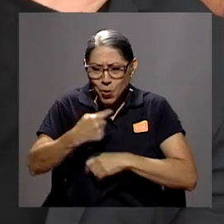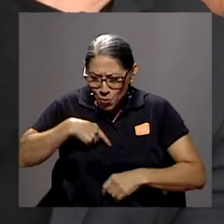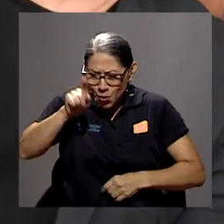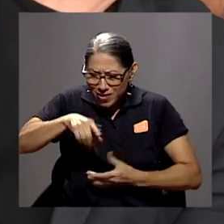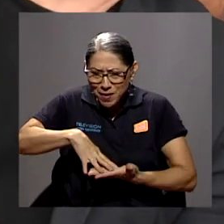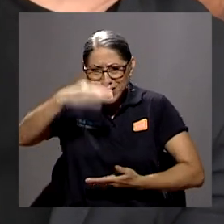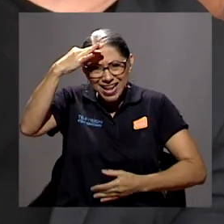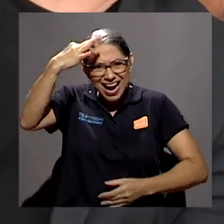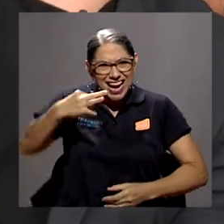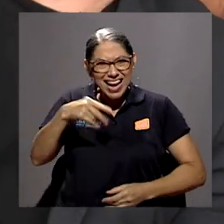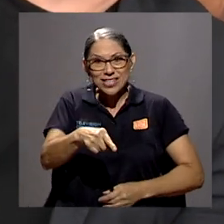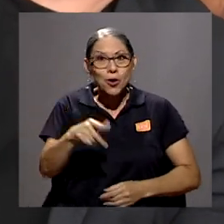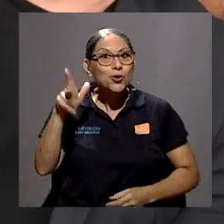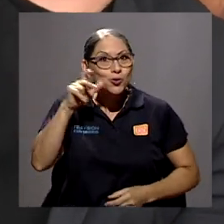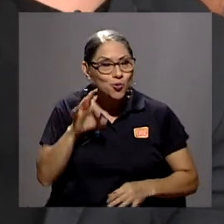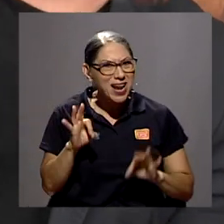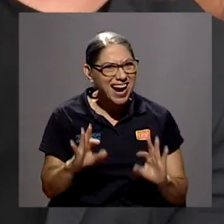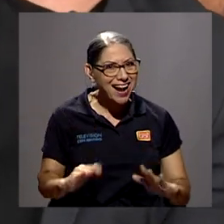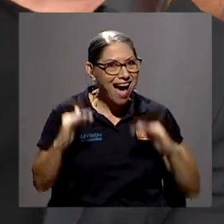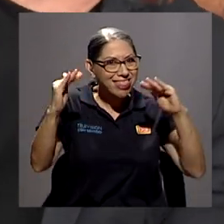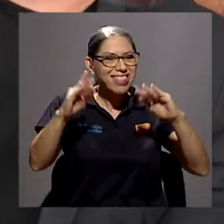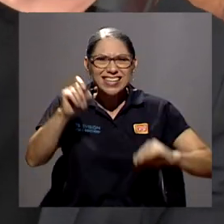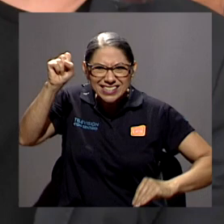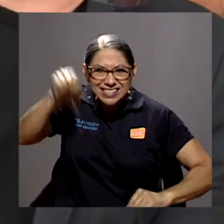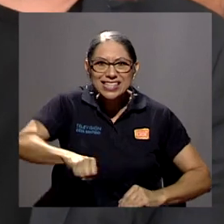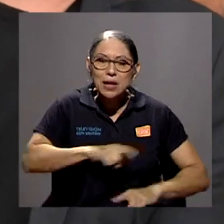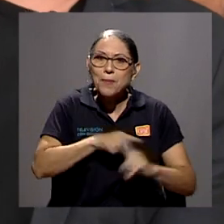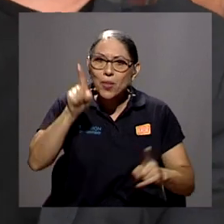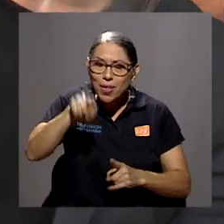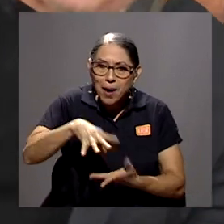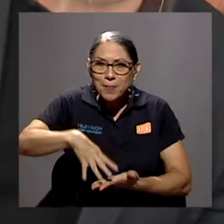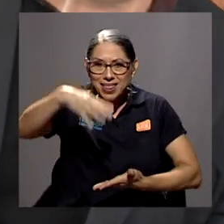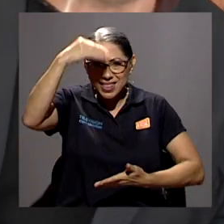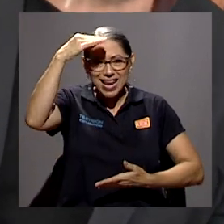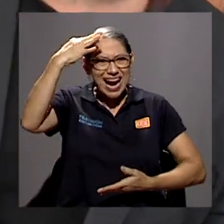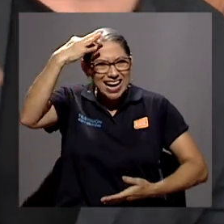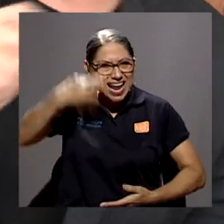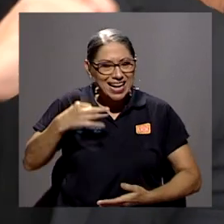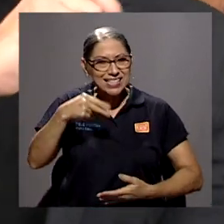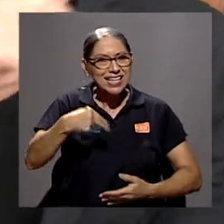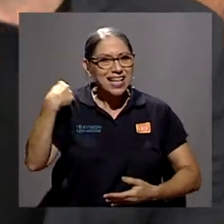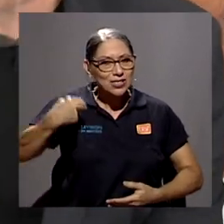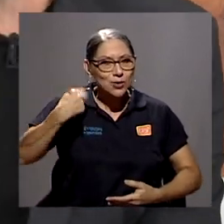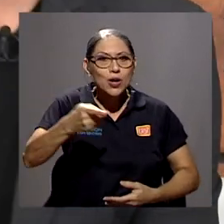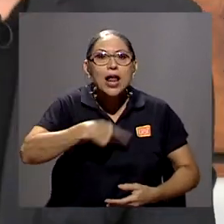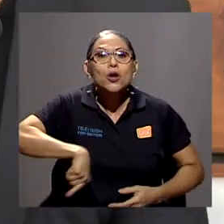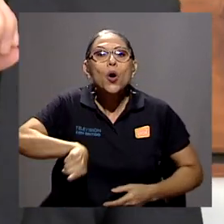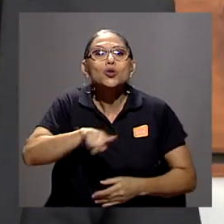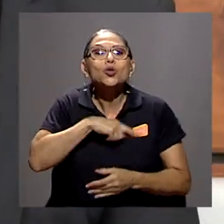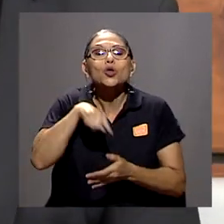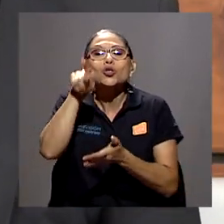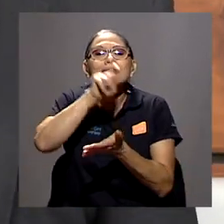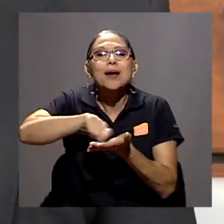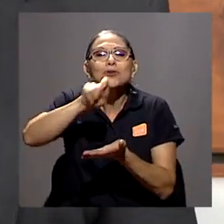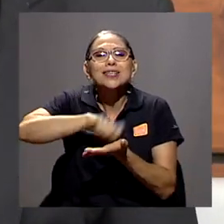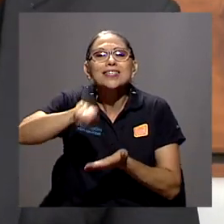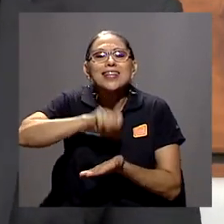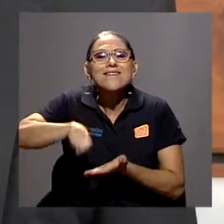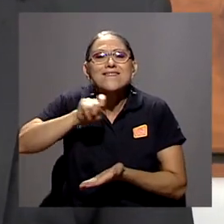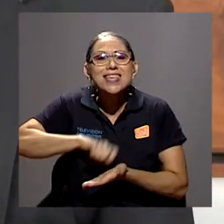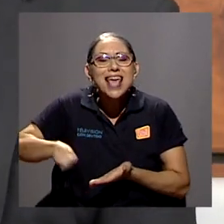creerse suena gran vierto es grande pero hay que hay que aprender a creerse esta historia nosotros estamos escribiendo